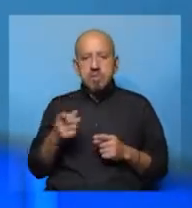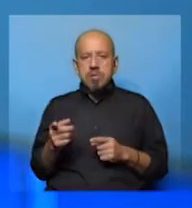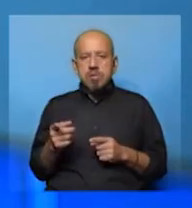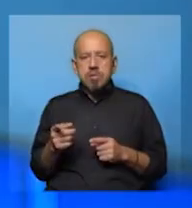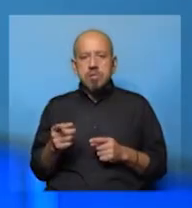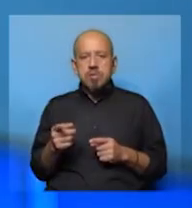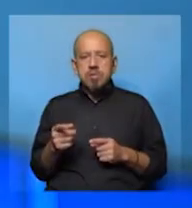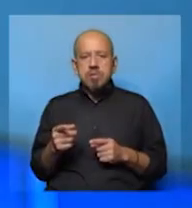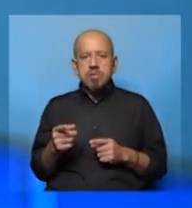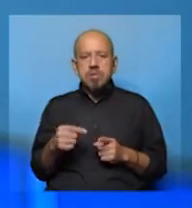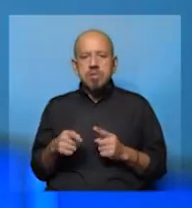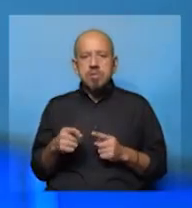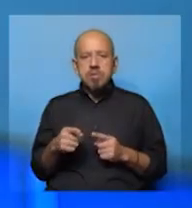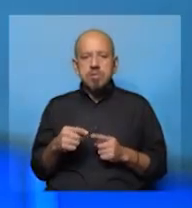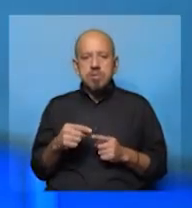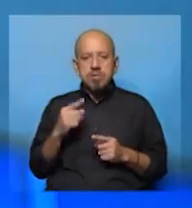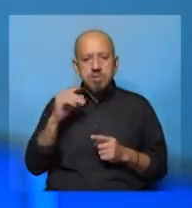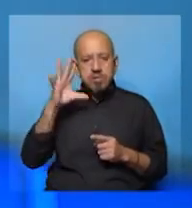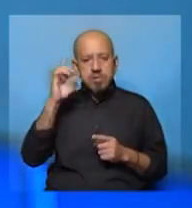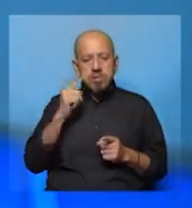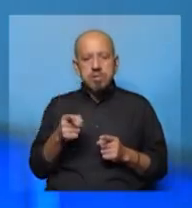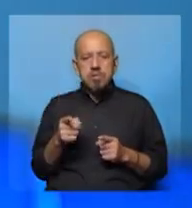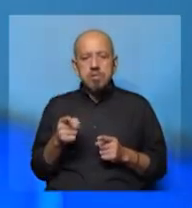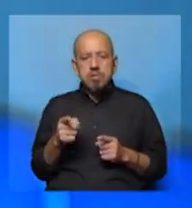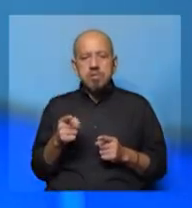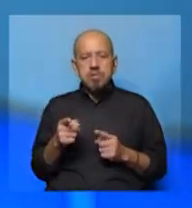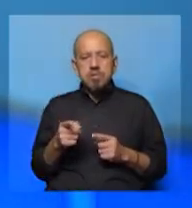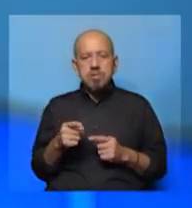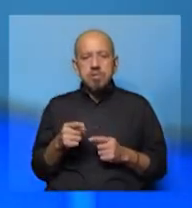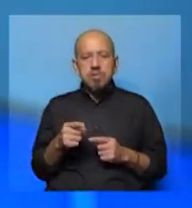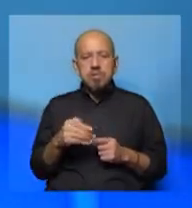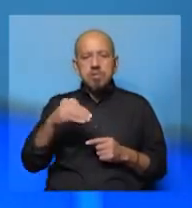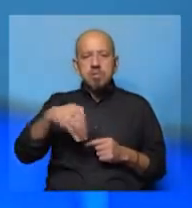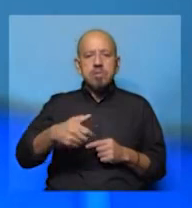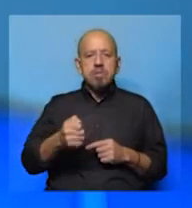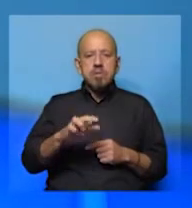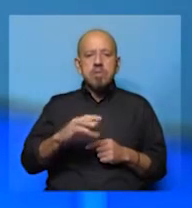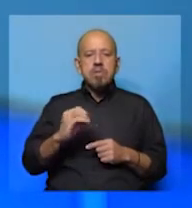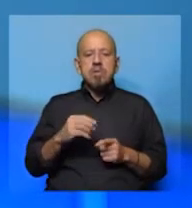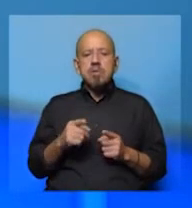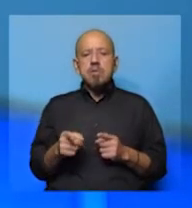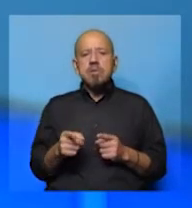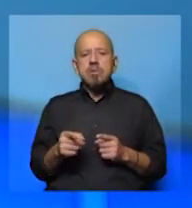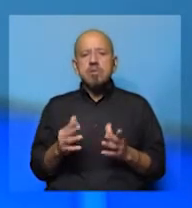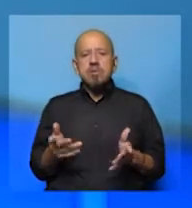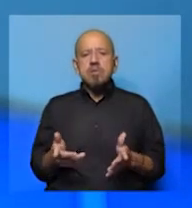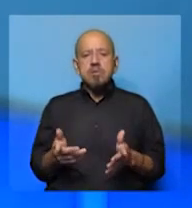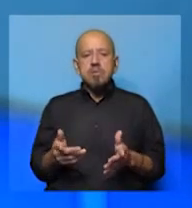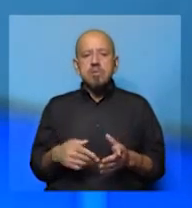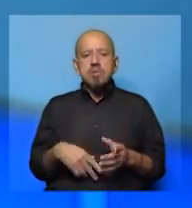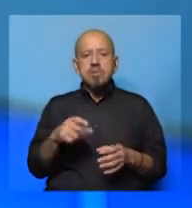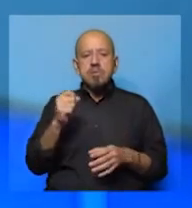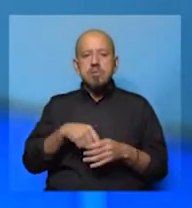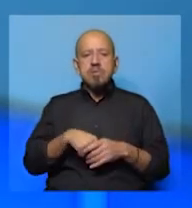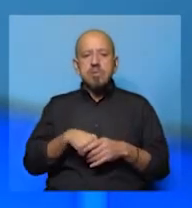otro día recordaba a mi querido Marcos Velázquez Cuando decía no la semilla ni sabe que la